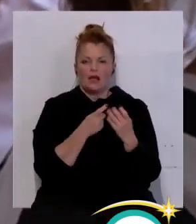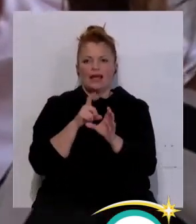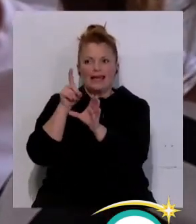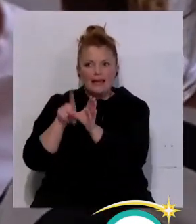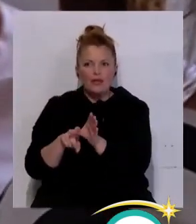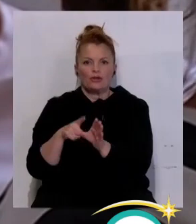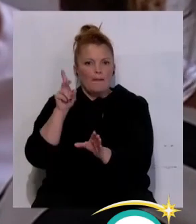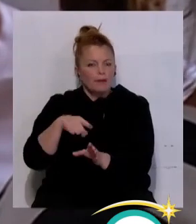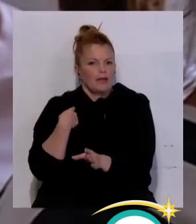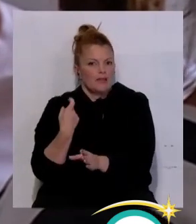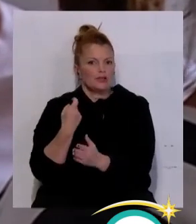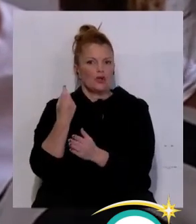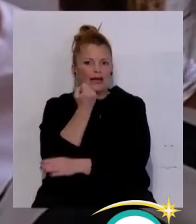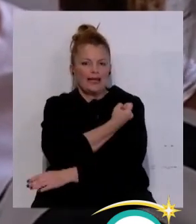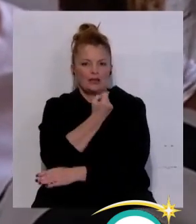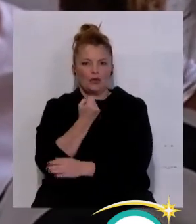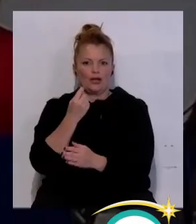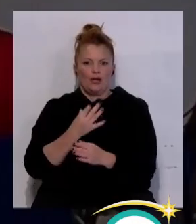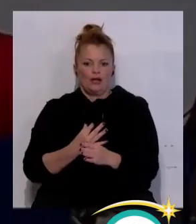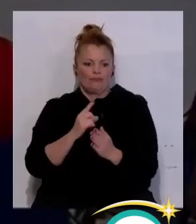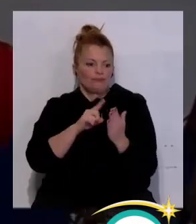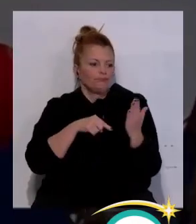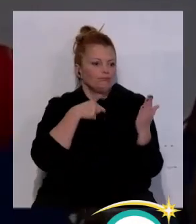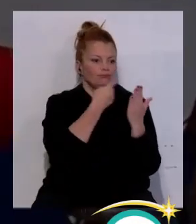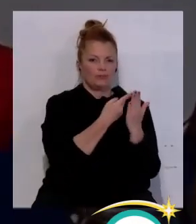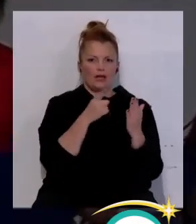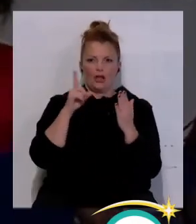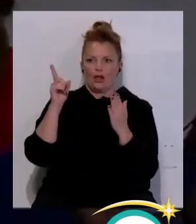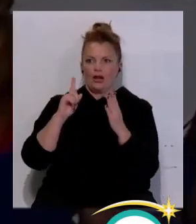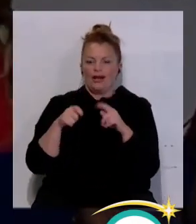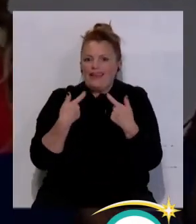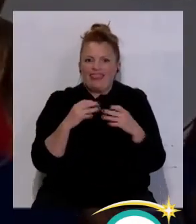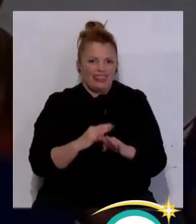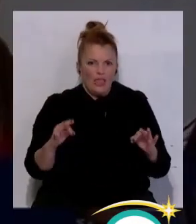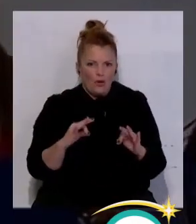en el registro civil, que, como digo, no tiene carácter jurídico, o sea que no le va a otorgar